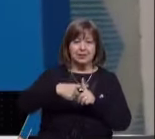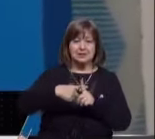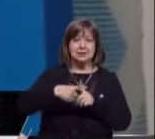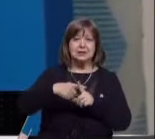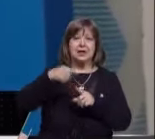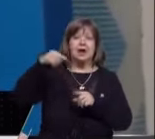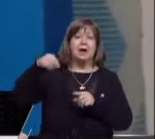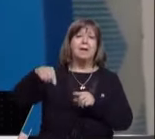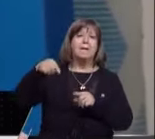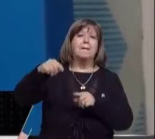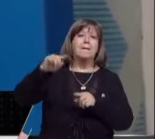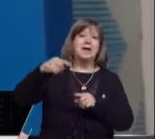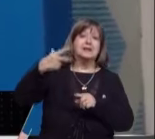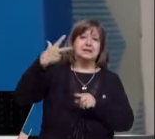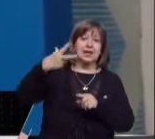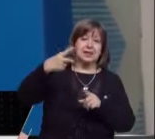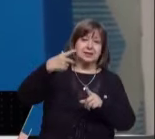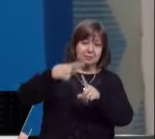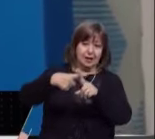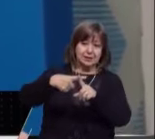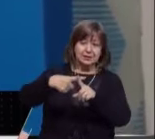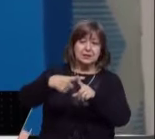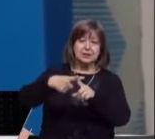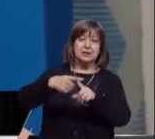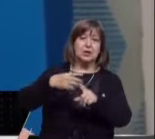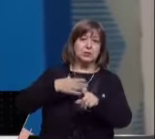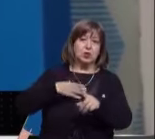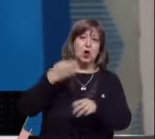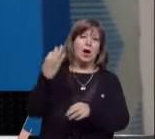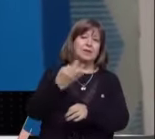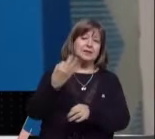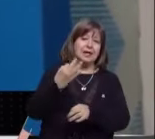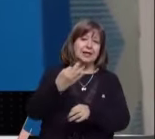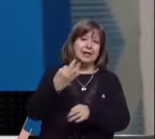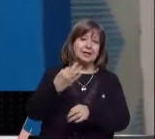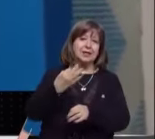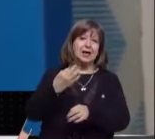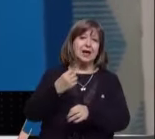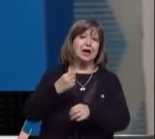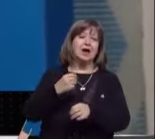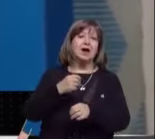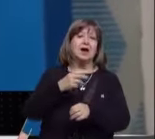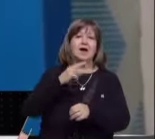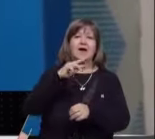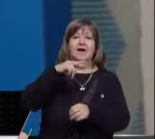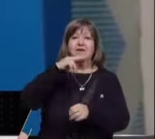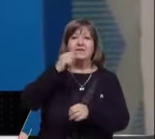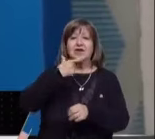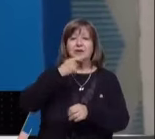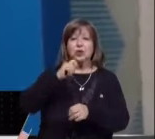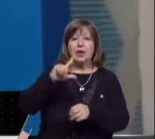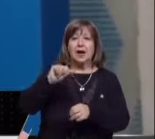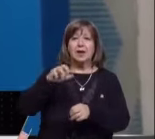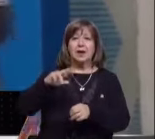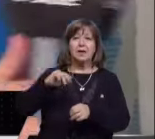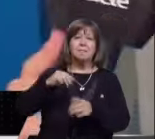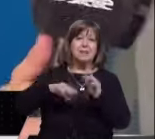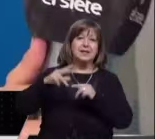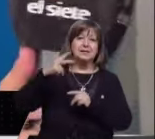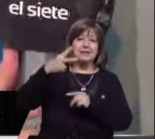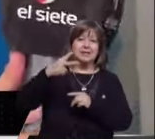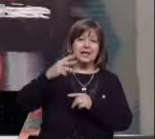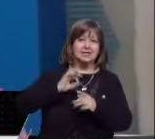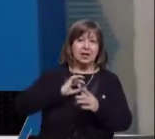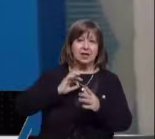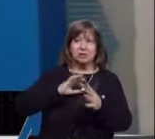de Cardiólogo Intervencionista, que son 3 años. Y en mi caso, que soy especialista en el territorio vascular periférico, me fui al exterior, son 2 años a 3 años más. Eso